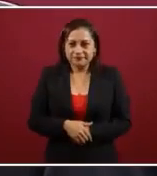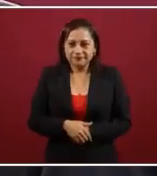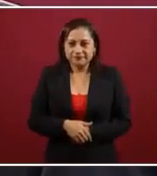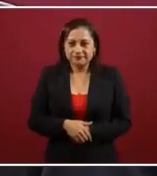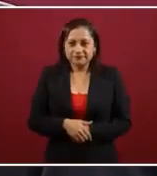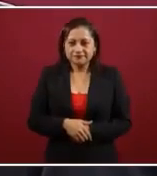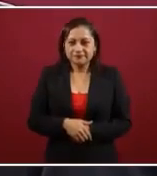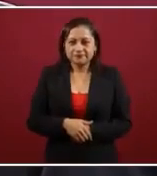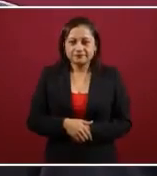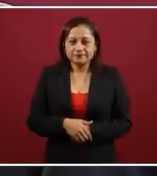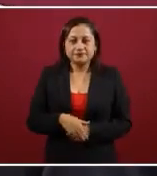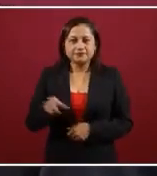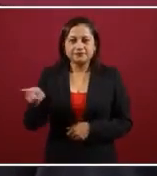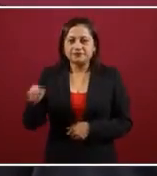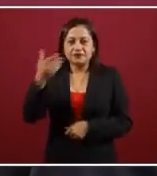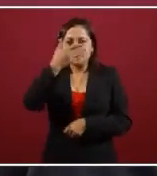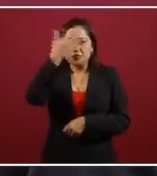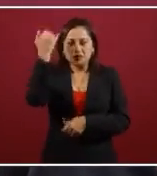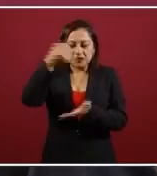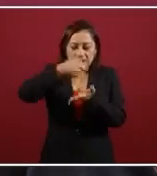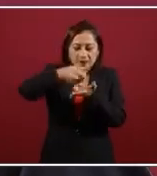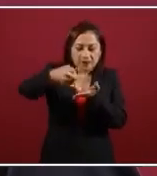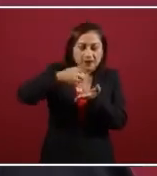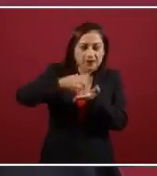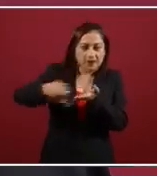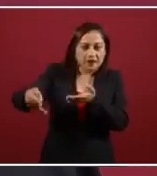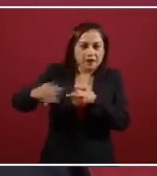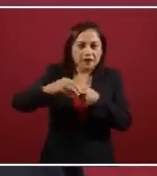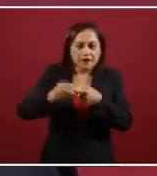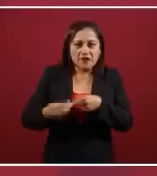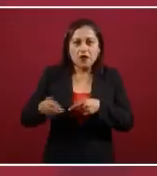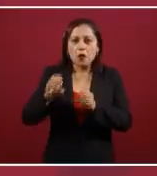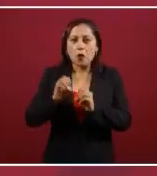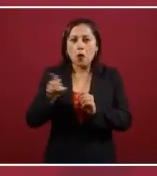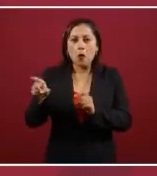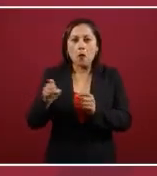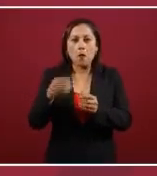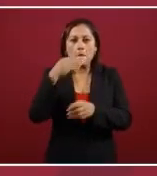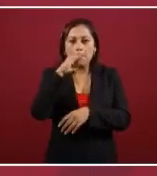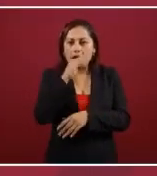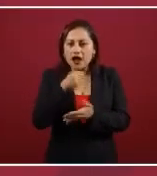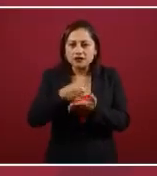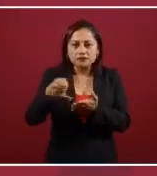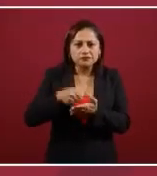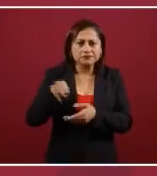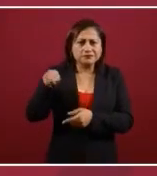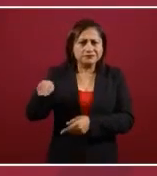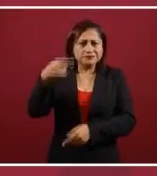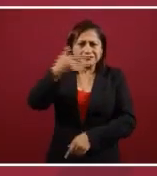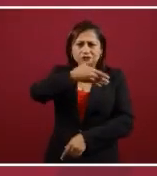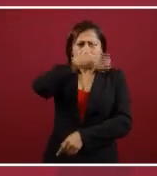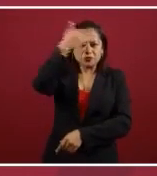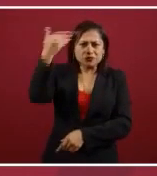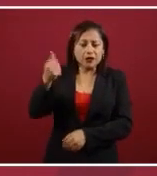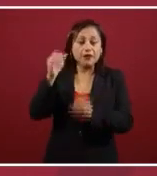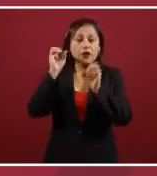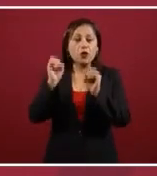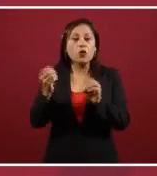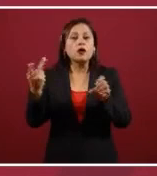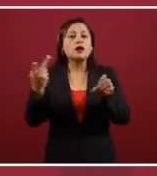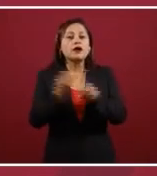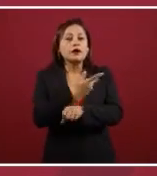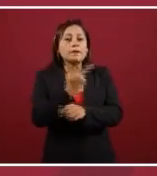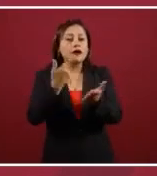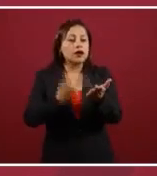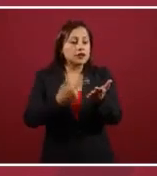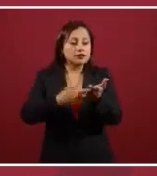cómo es la planta de frijol, ni cómo es una milpa, ni cómo se hace el aceite, nada,